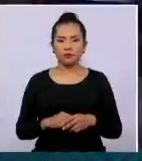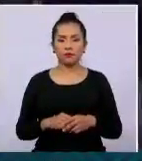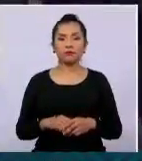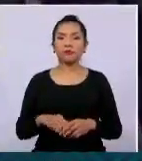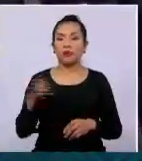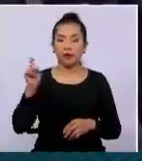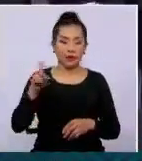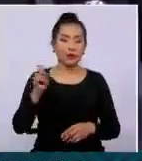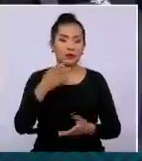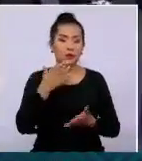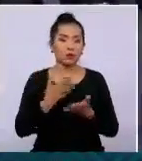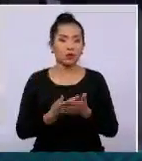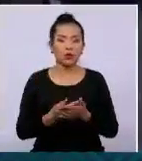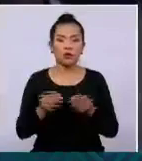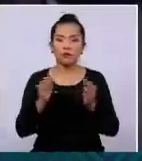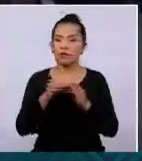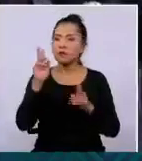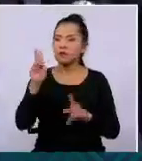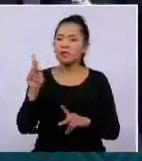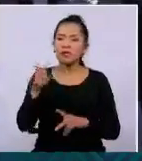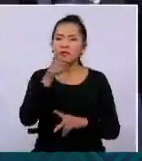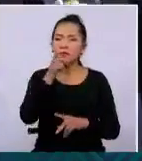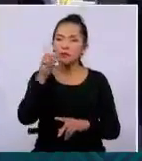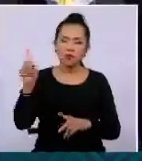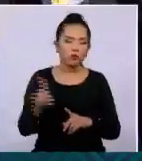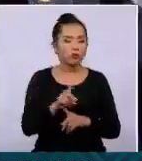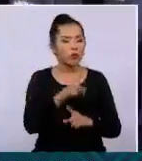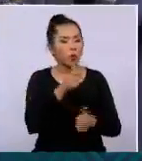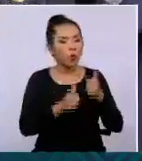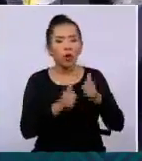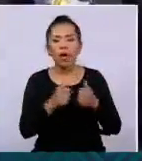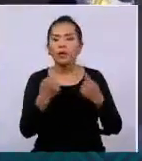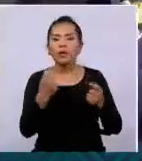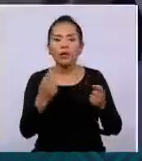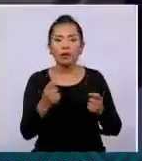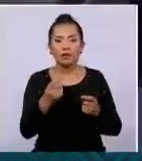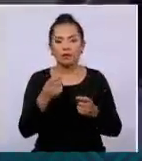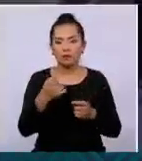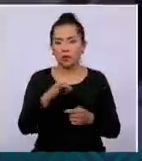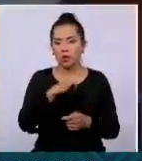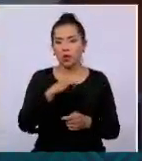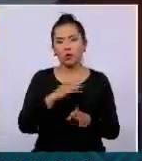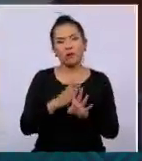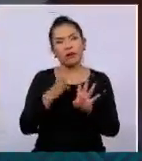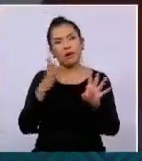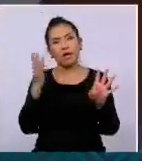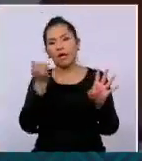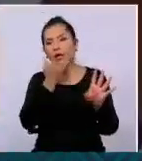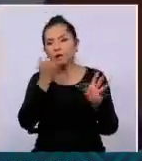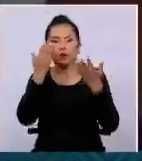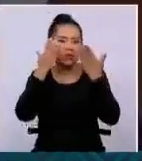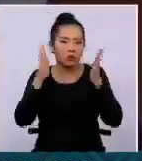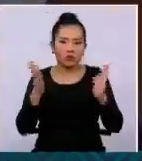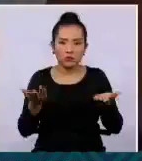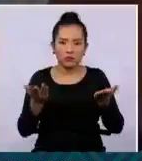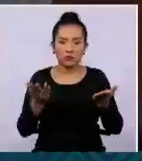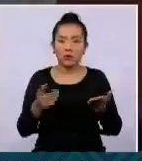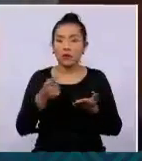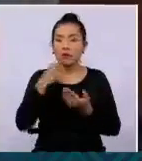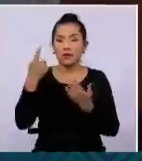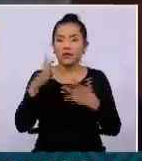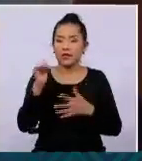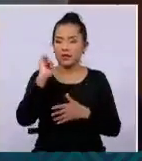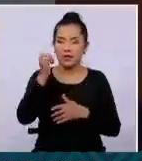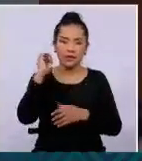sería bueno que alguien salga y nos diga uno por uno qué clase de trámite está haciendo. Tal vez estoy haciendo la fila en vano. Según dicen que cada día están